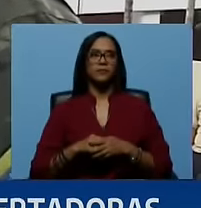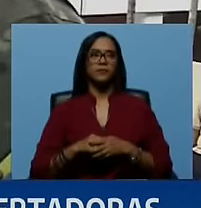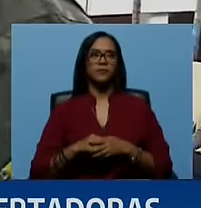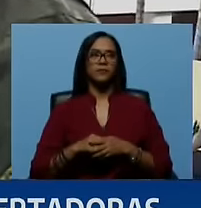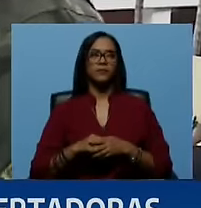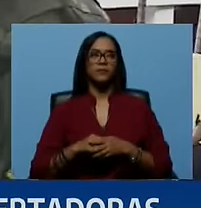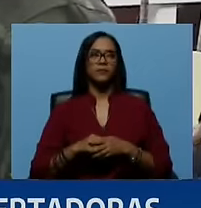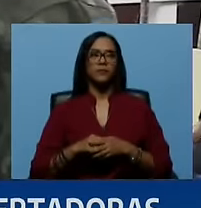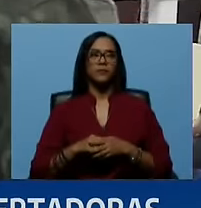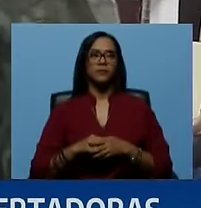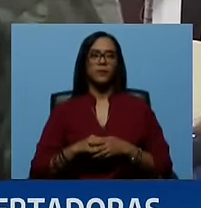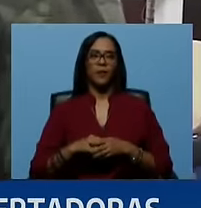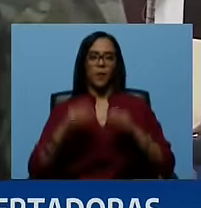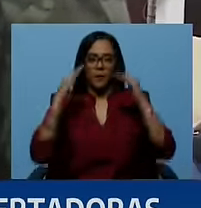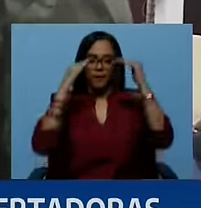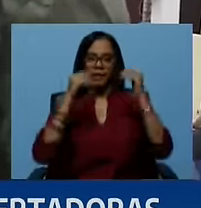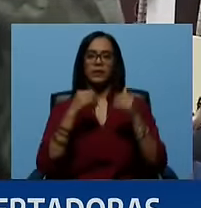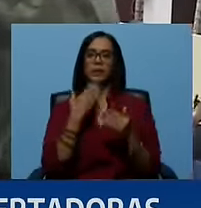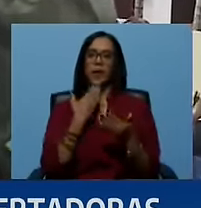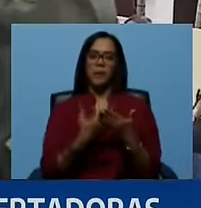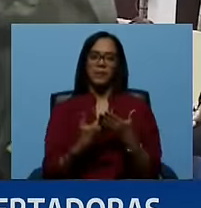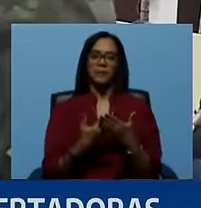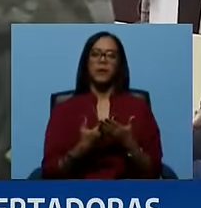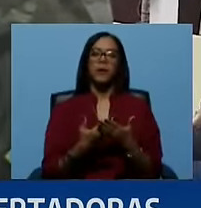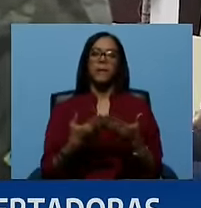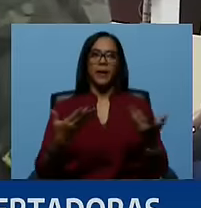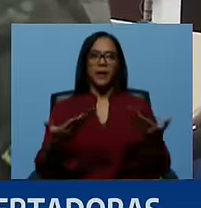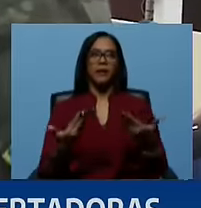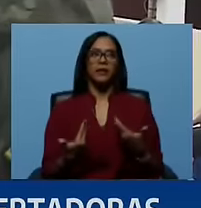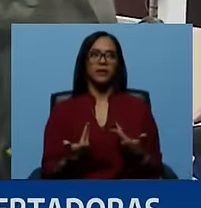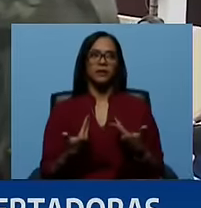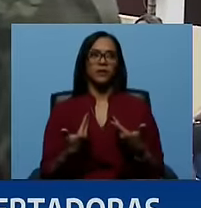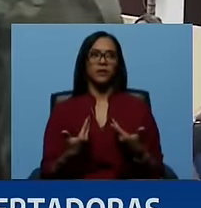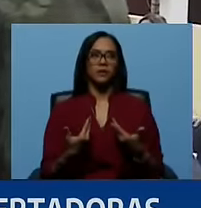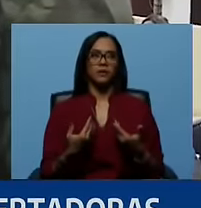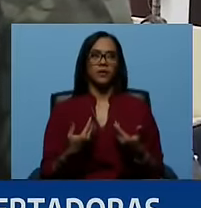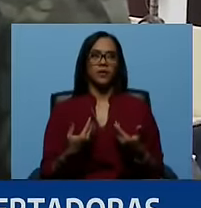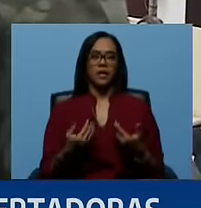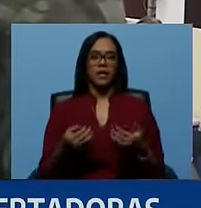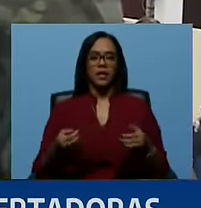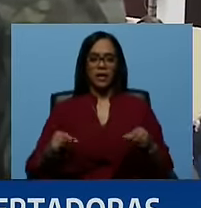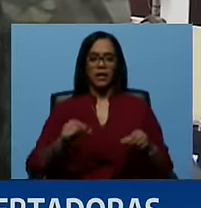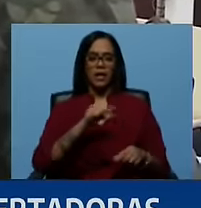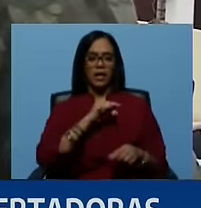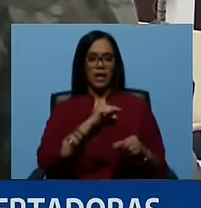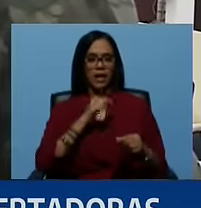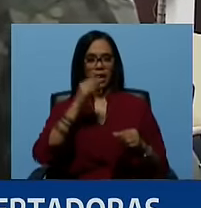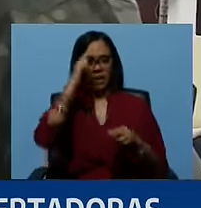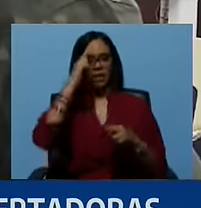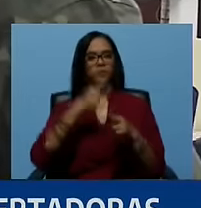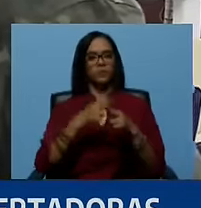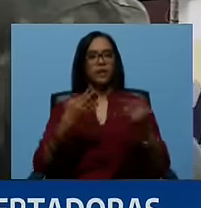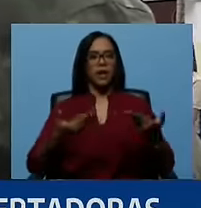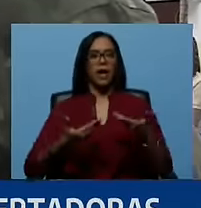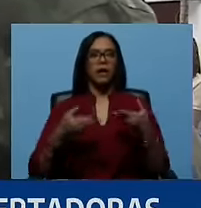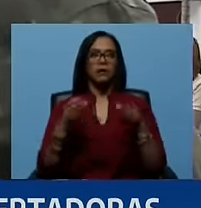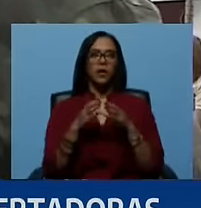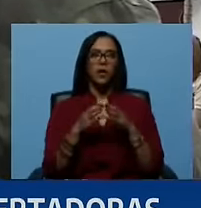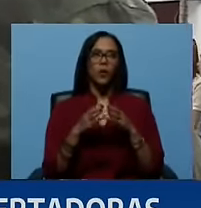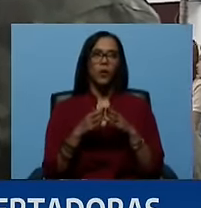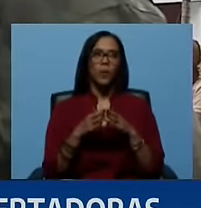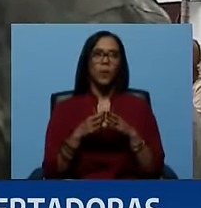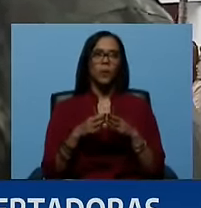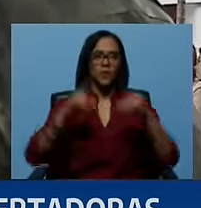briceño Je su permiso para recibir la condecoración que se nos otorga a este grupo